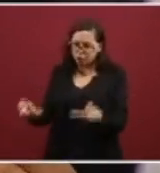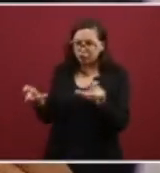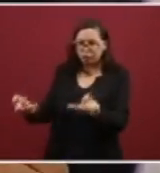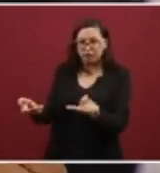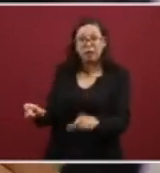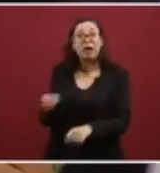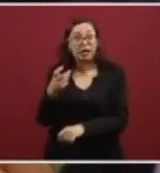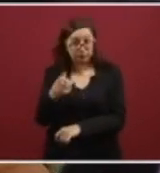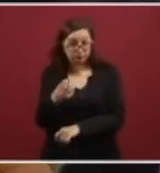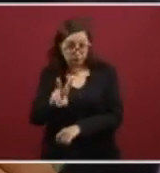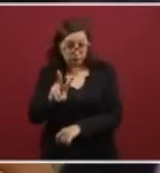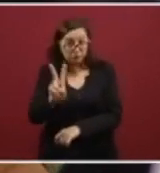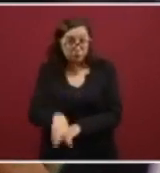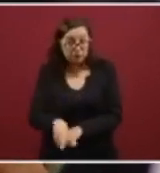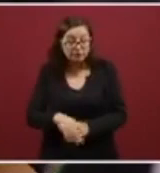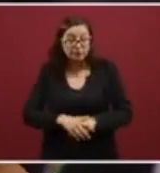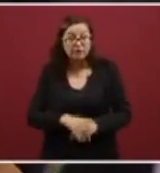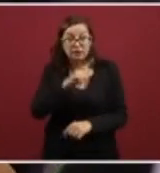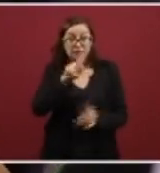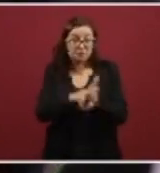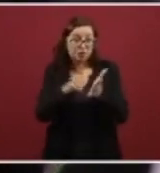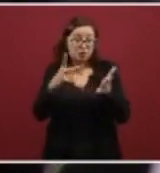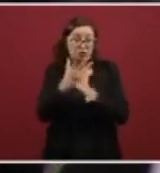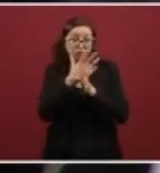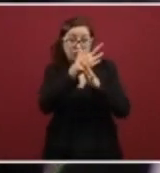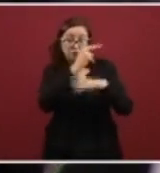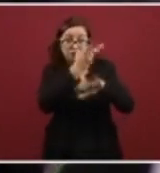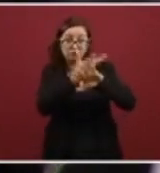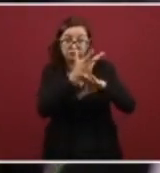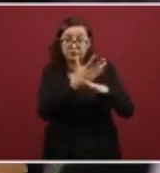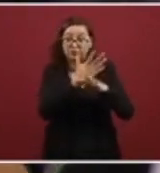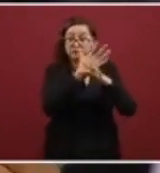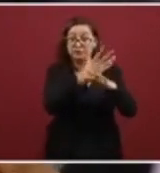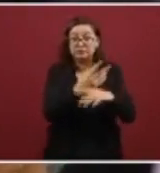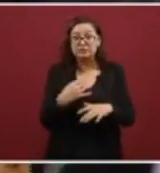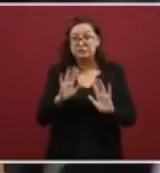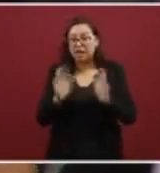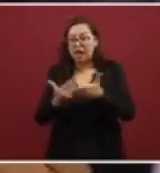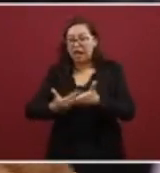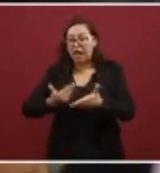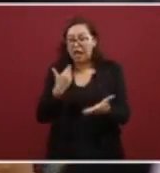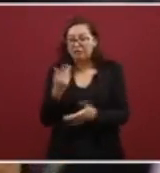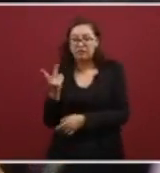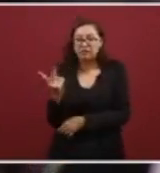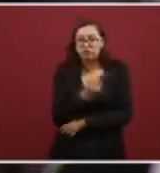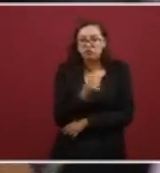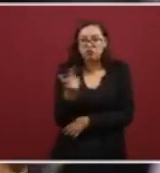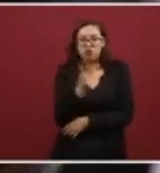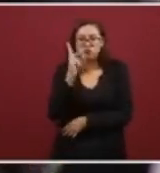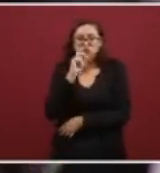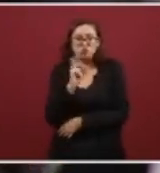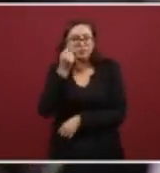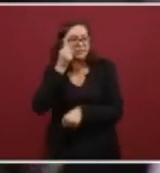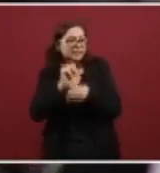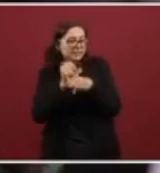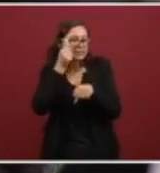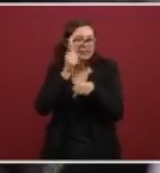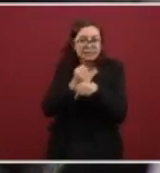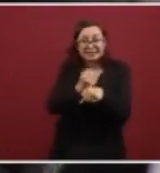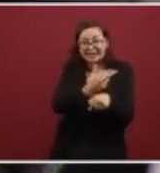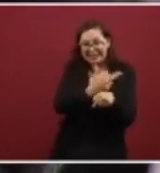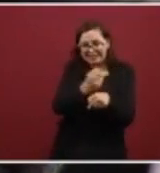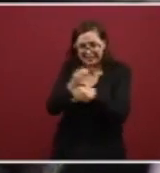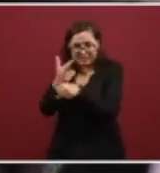lo que Heidi Haberman del periódico New York Times asume como un acuerdo secreto entre ambas secretarias? Y